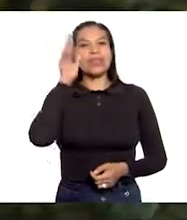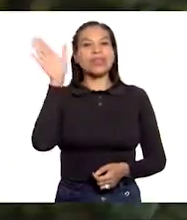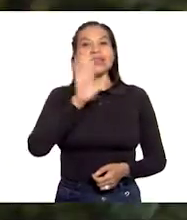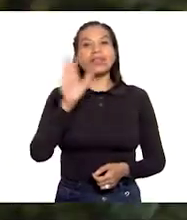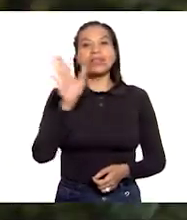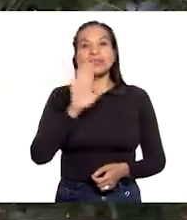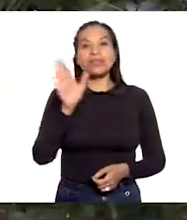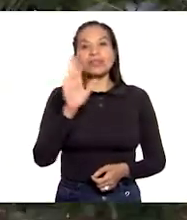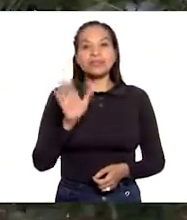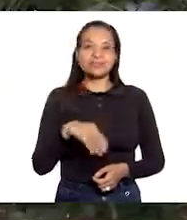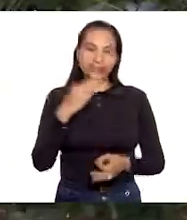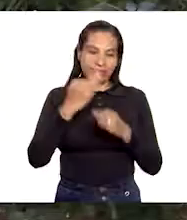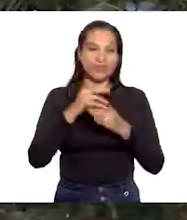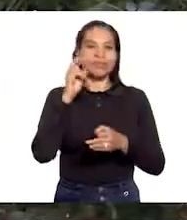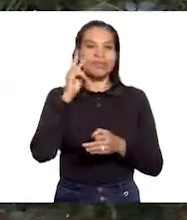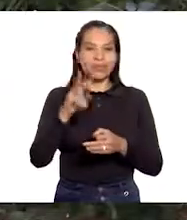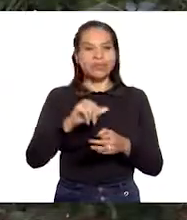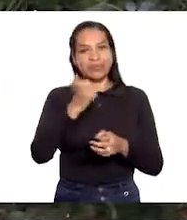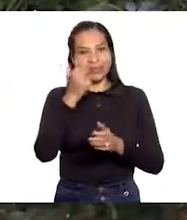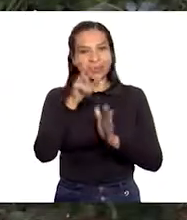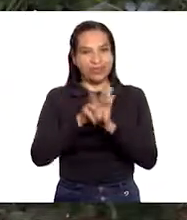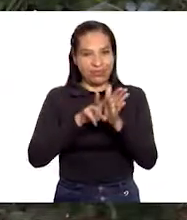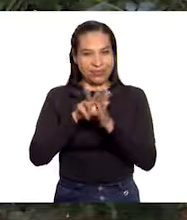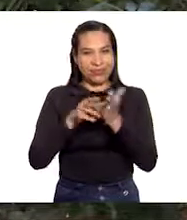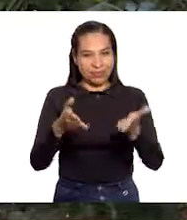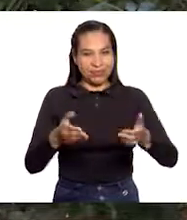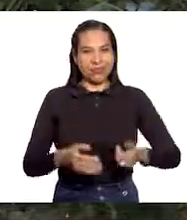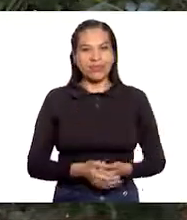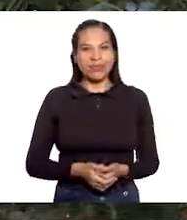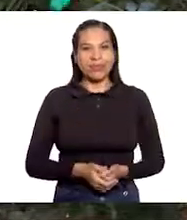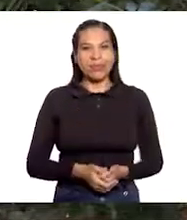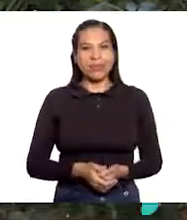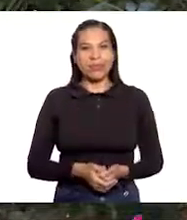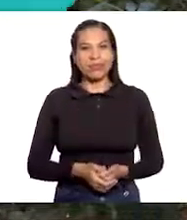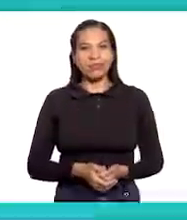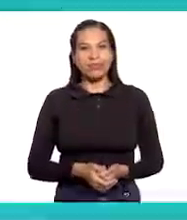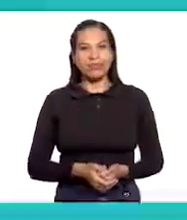¡Hola! ¡Vamos a ver el siguiente video!